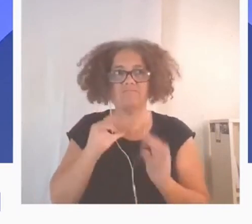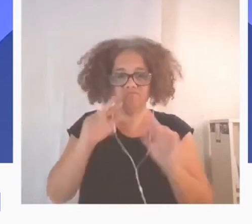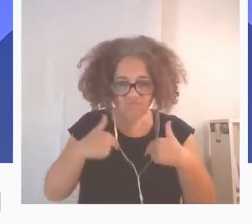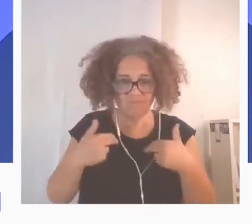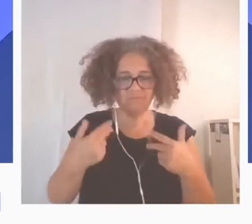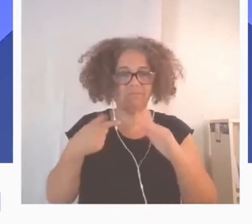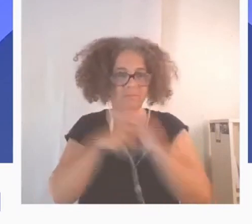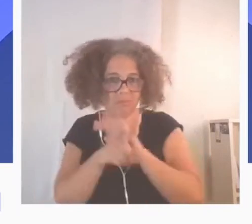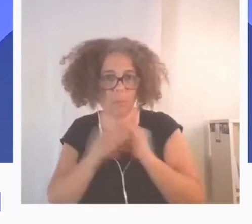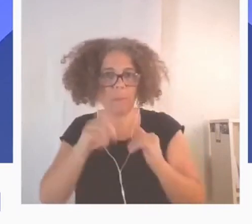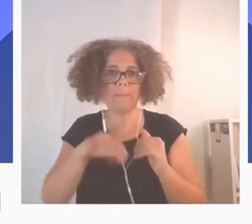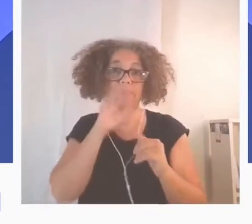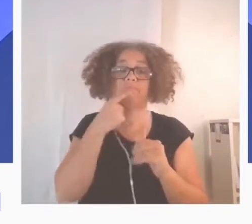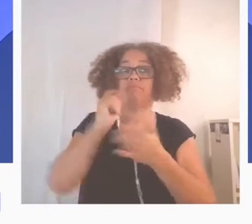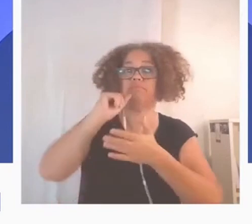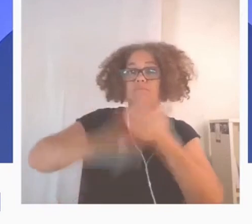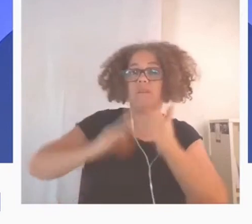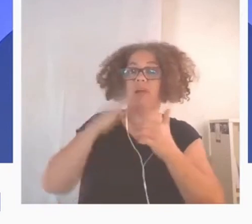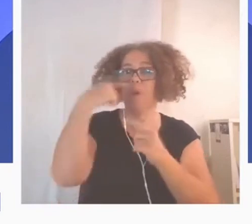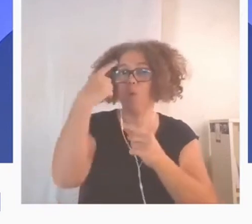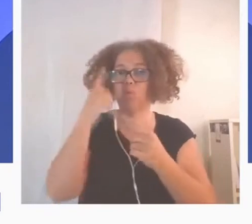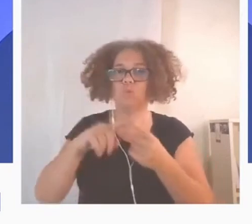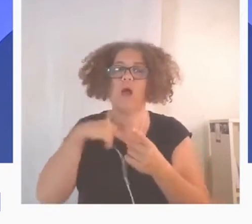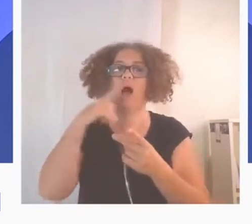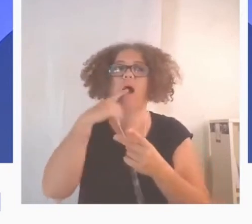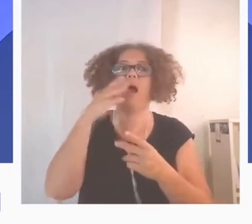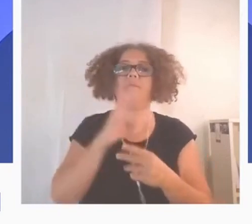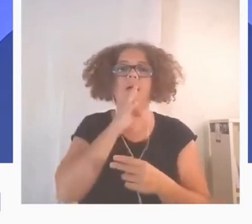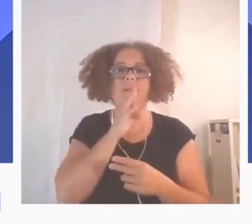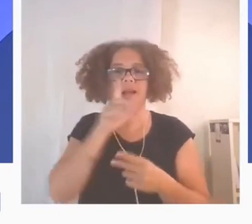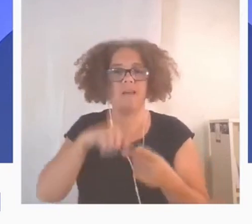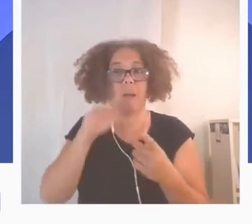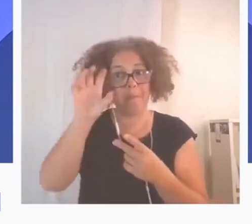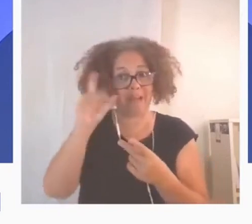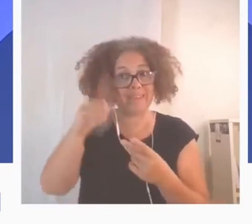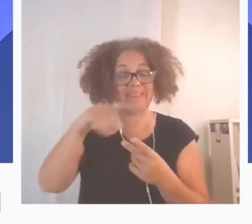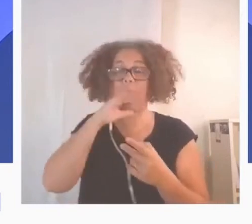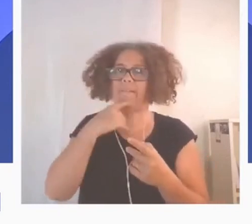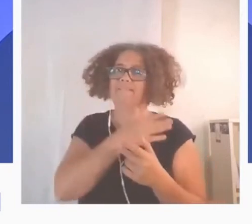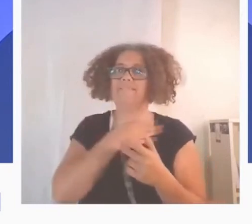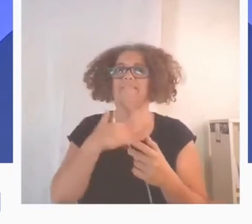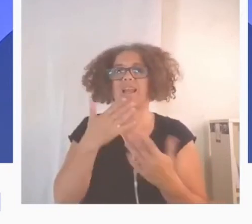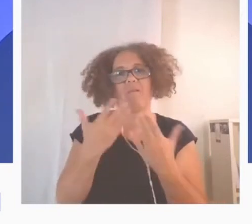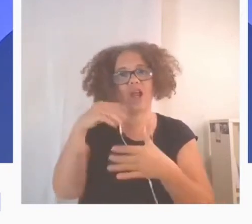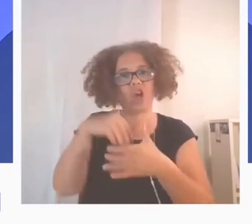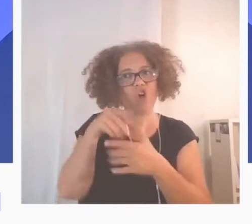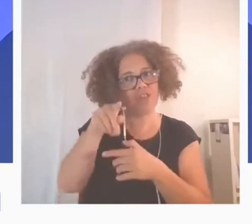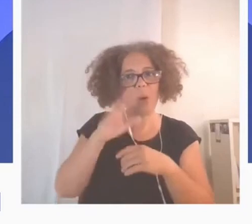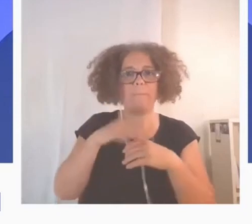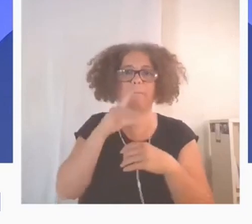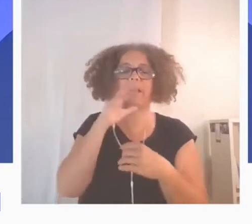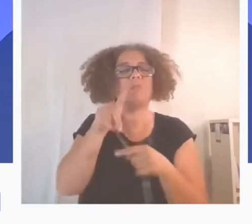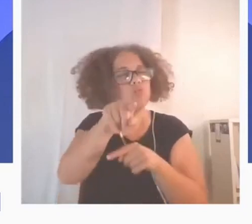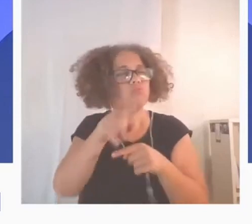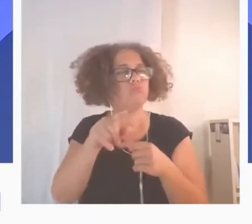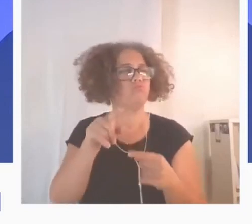esto, Receta Cultura, también en países como Bélgica y demás, y quería, Paula, hablar contigo, veo que Eider también asiente. ¿Cómo estáis percibiendo